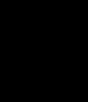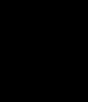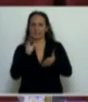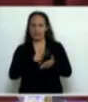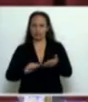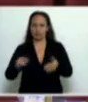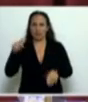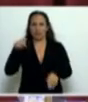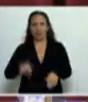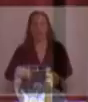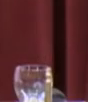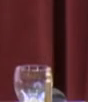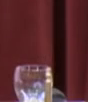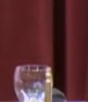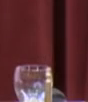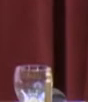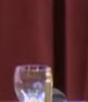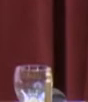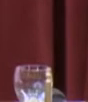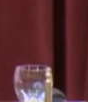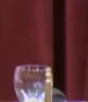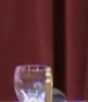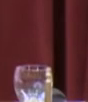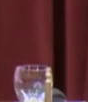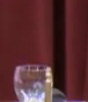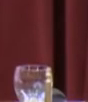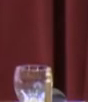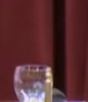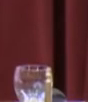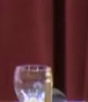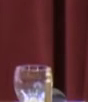Tiene la palabra la diputada Alicia Terada.